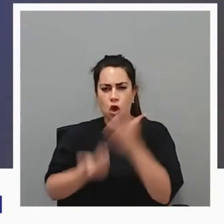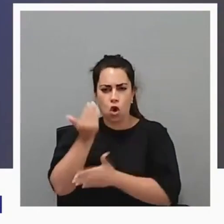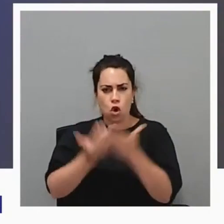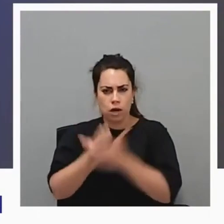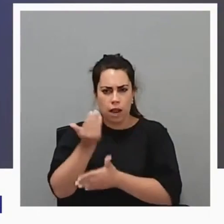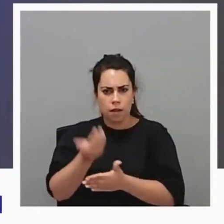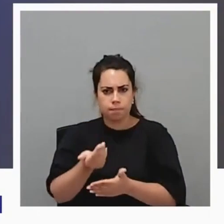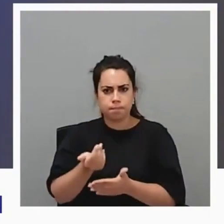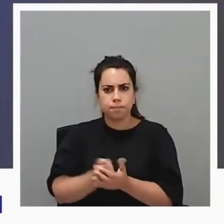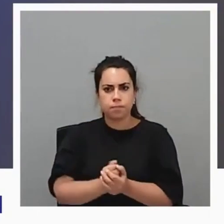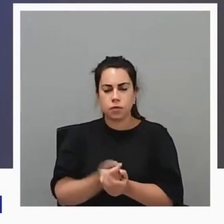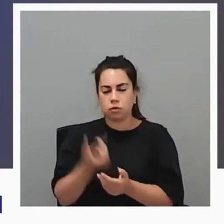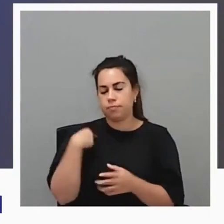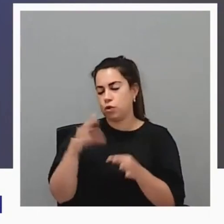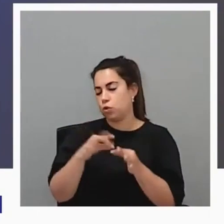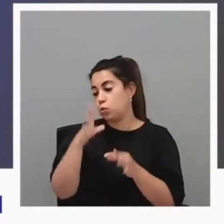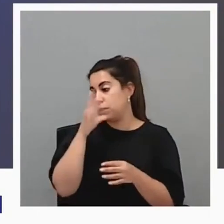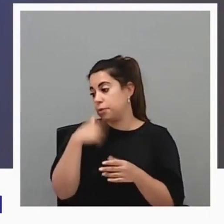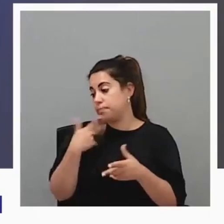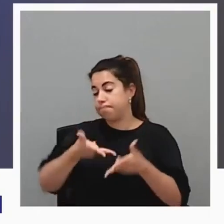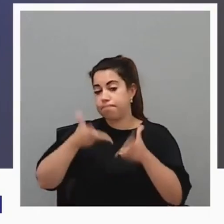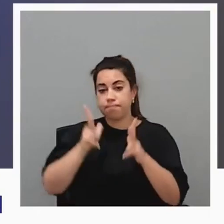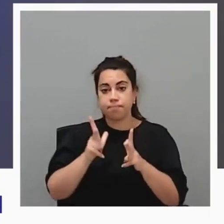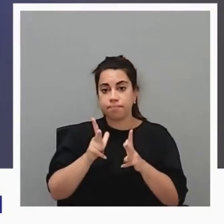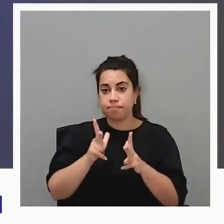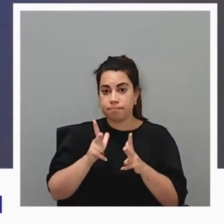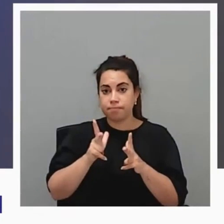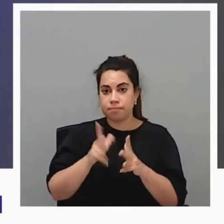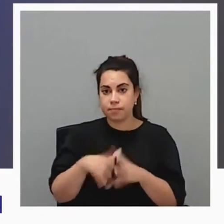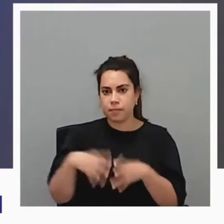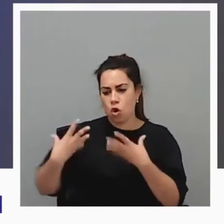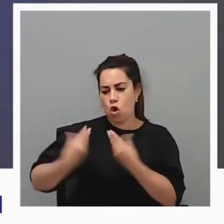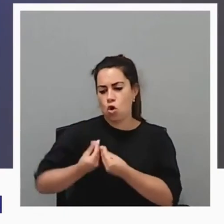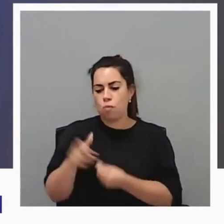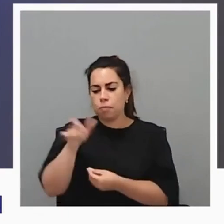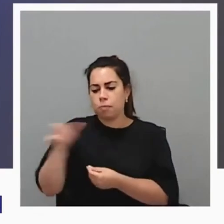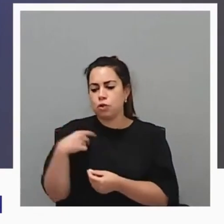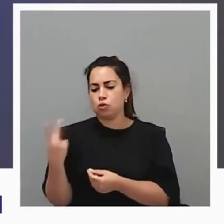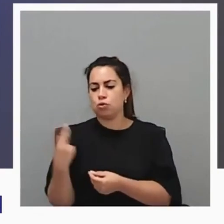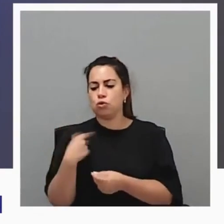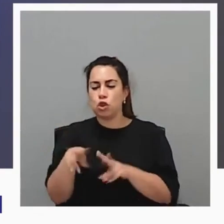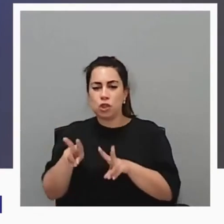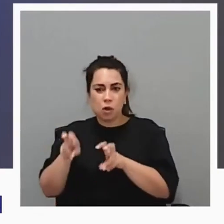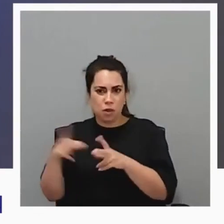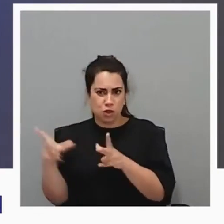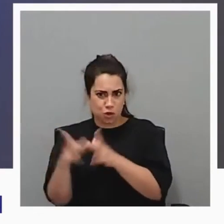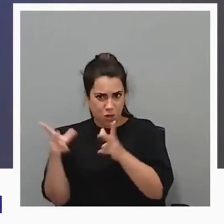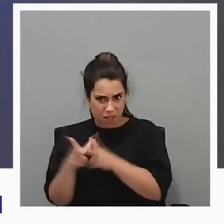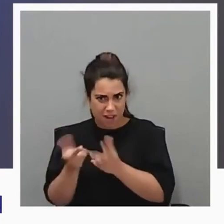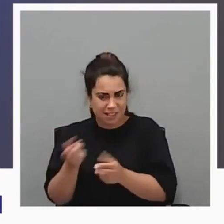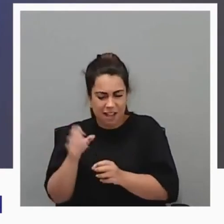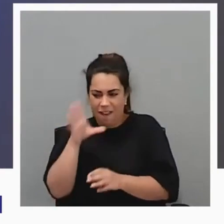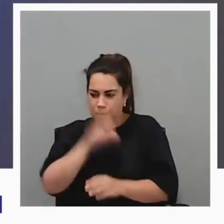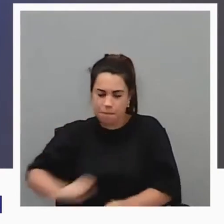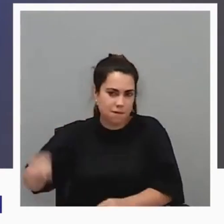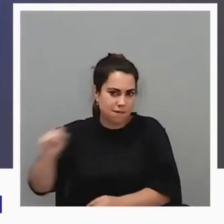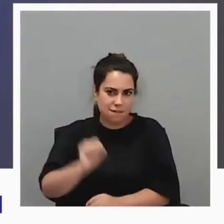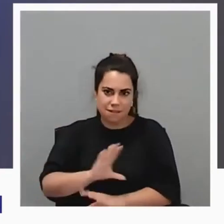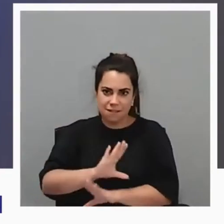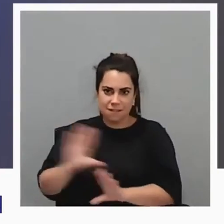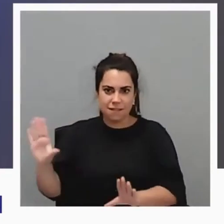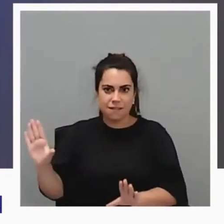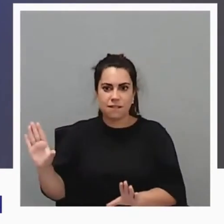de sentarme también con 2 innovadores sociales, para mí fantásticos, ¿no? Uno de ellos, que ahí